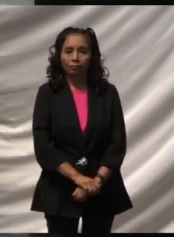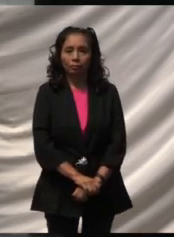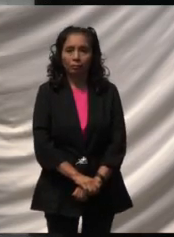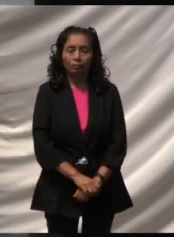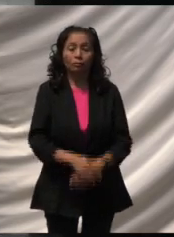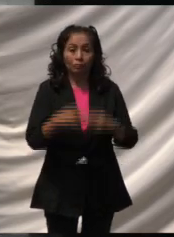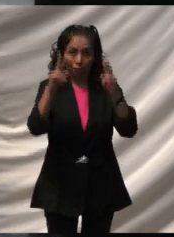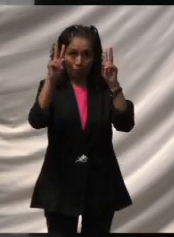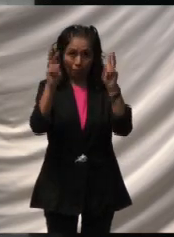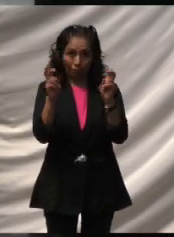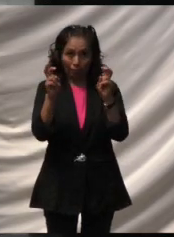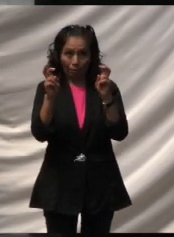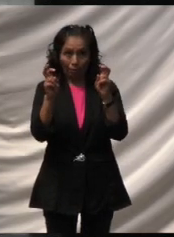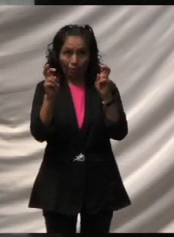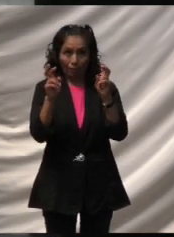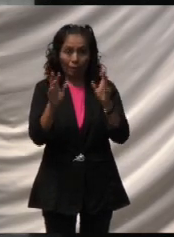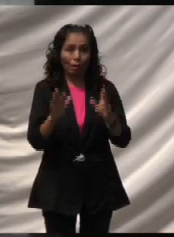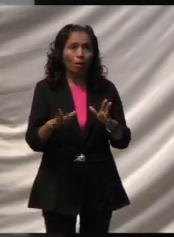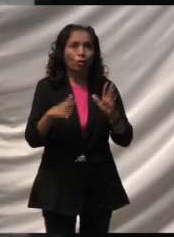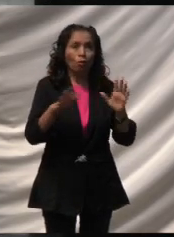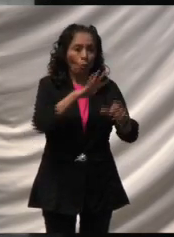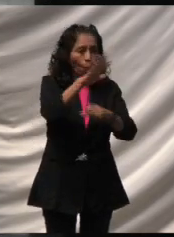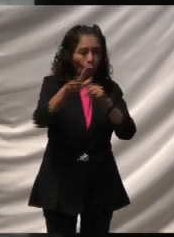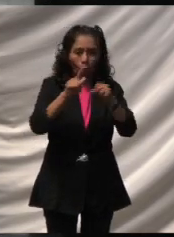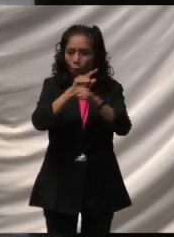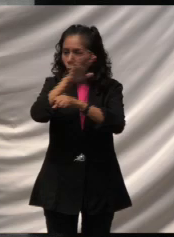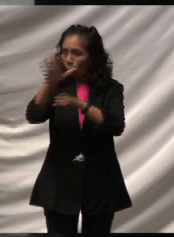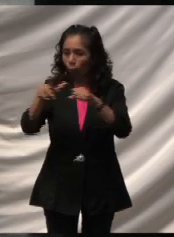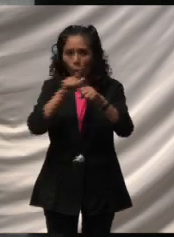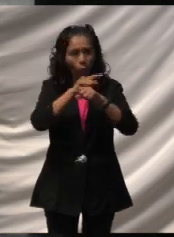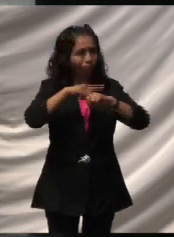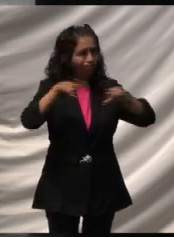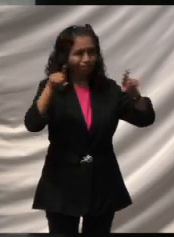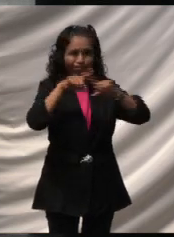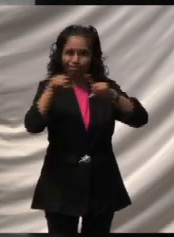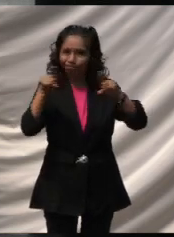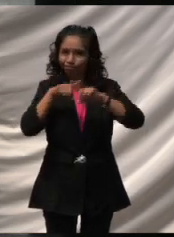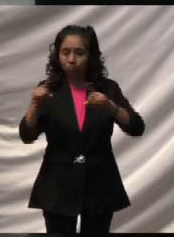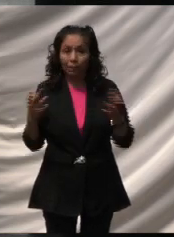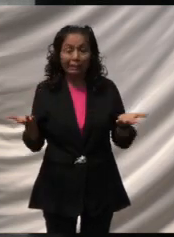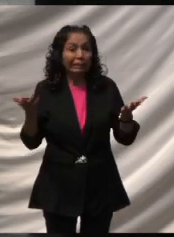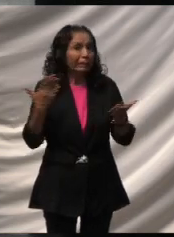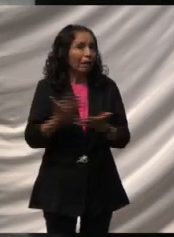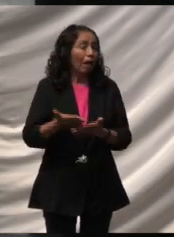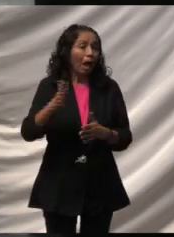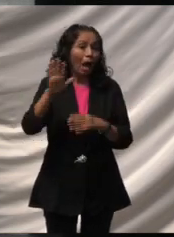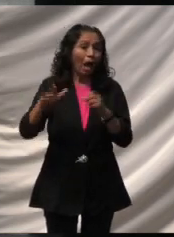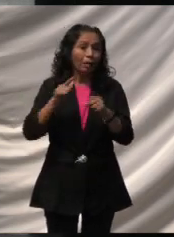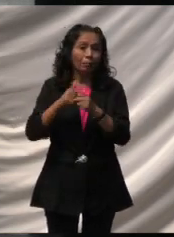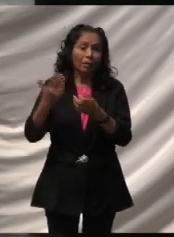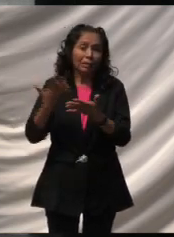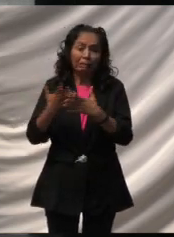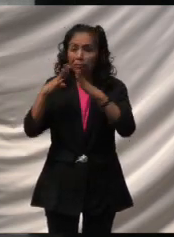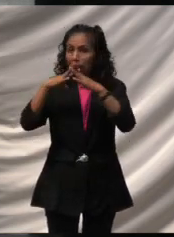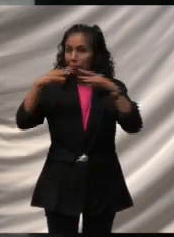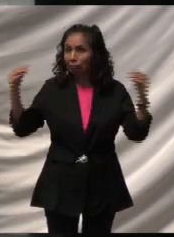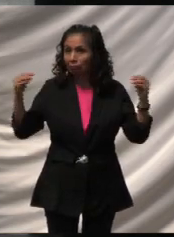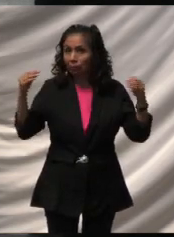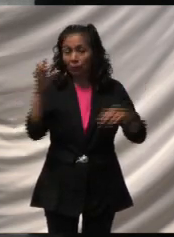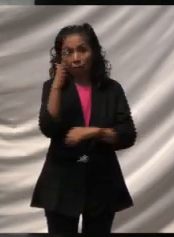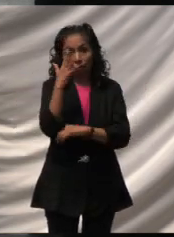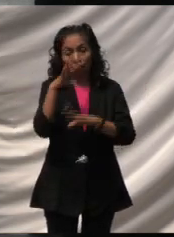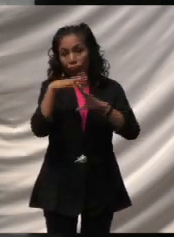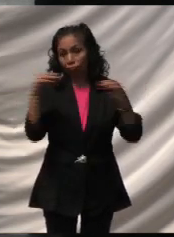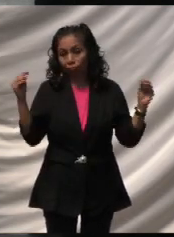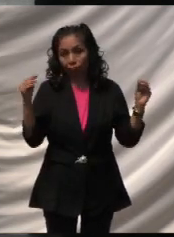El tema que escogí yo es la biodiversidad, ya que hoy en día hay muchas cosas que se extinguieron, muchos animales y árboles. Mi tema